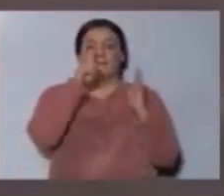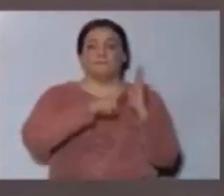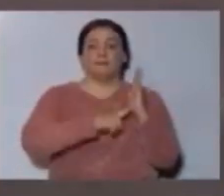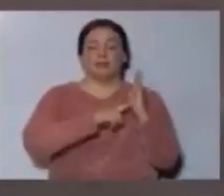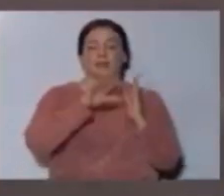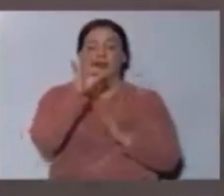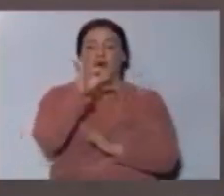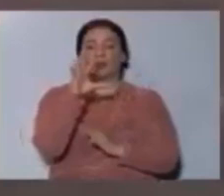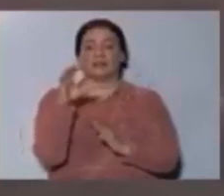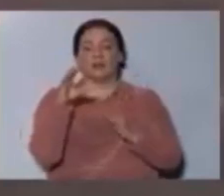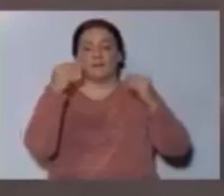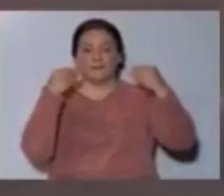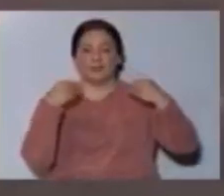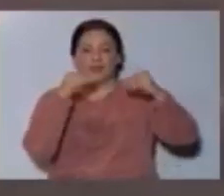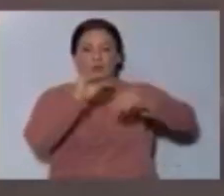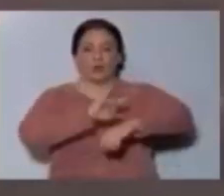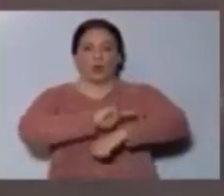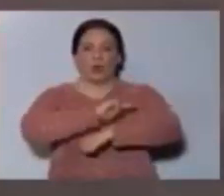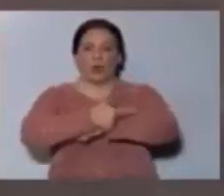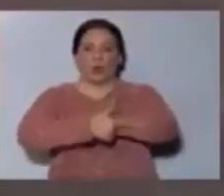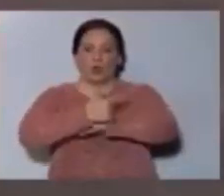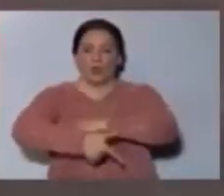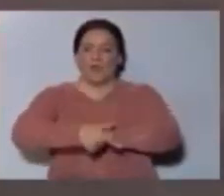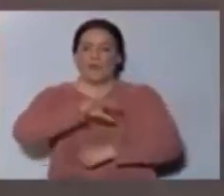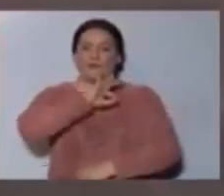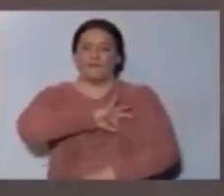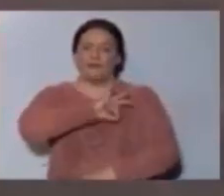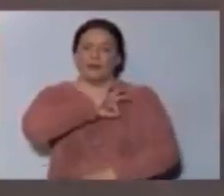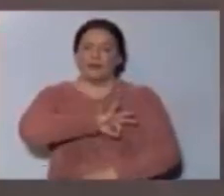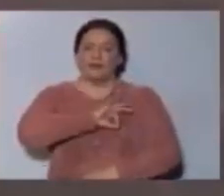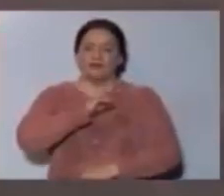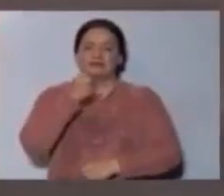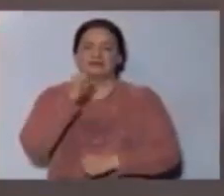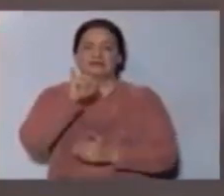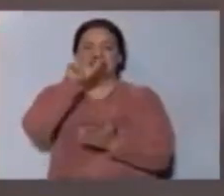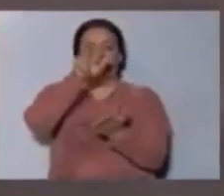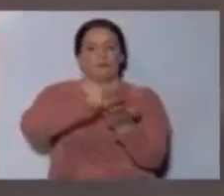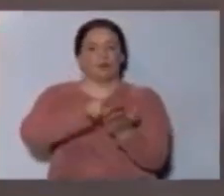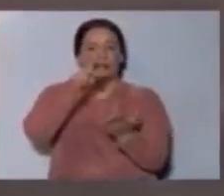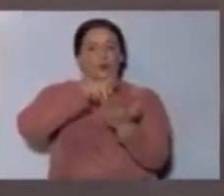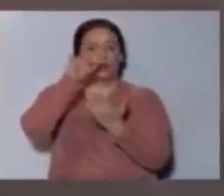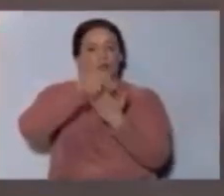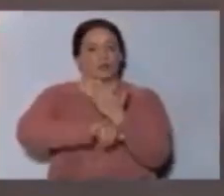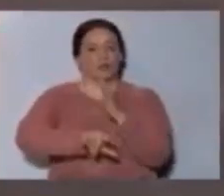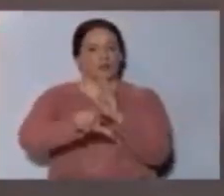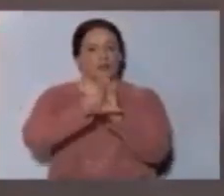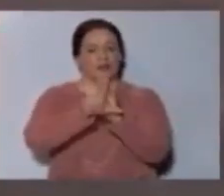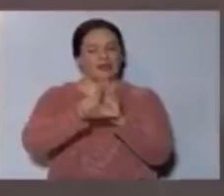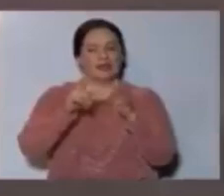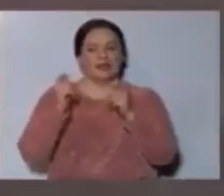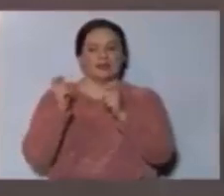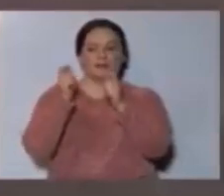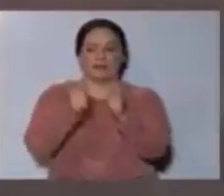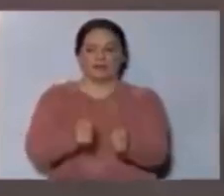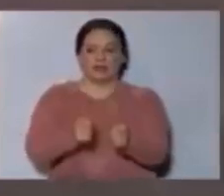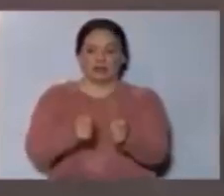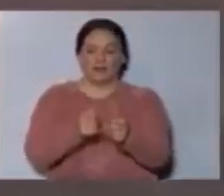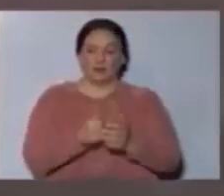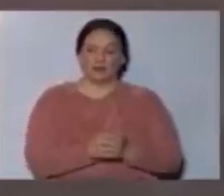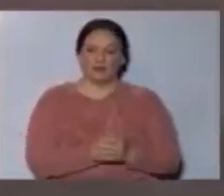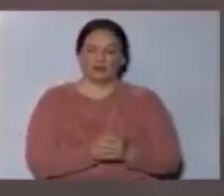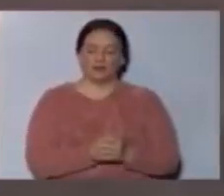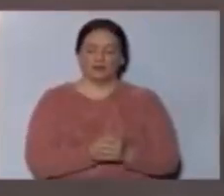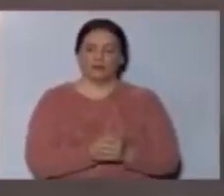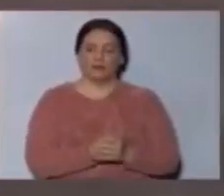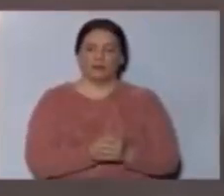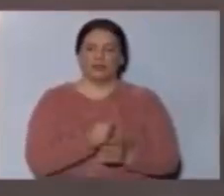1.900 vendedores de lotería se verían beneficiados si se aprueba el proyecto de ley que hemos presentado, de los